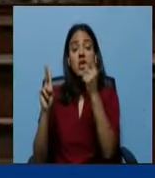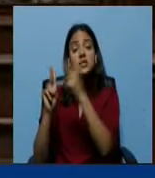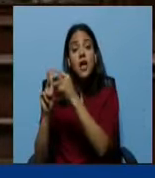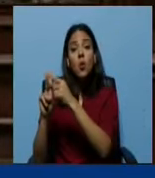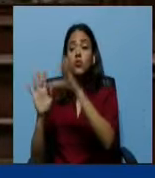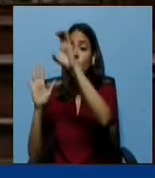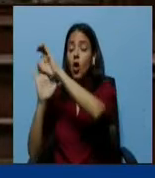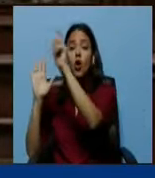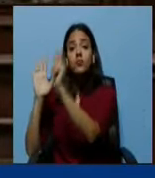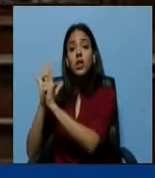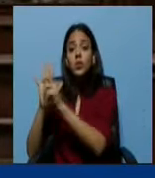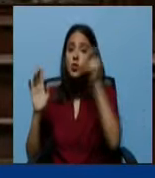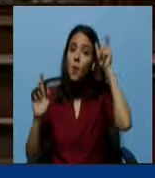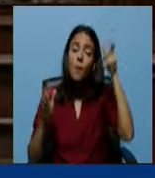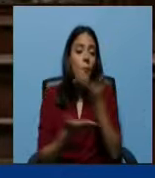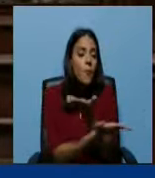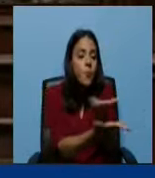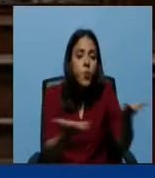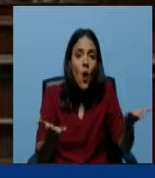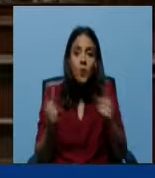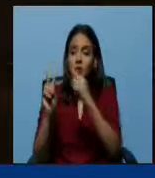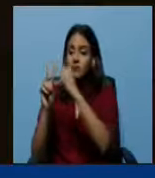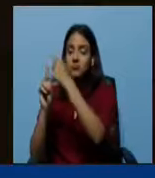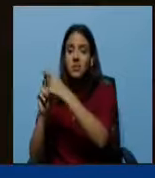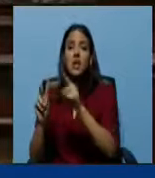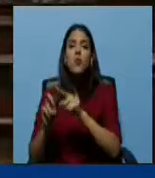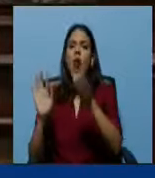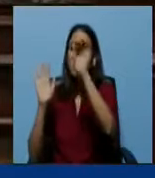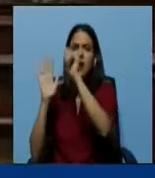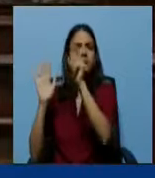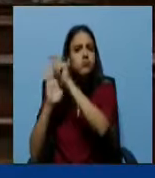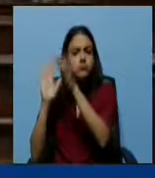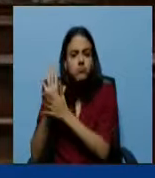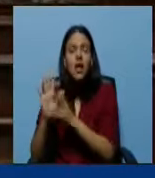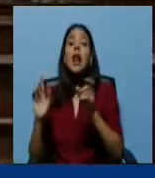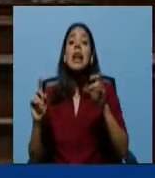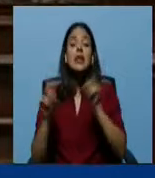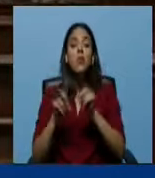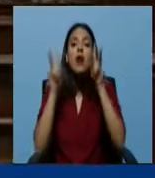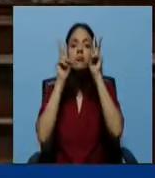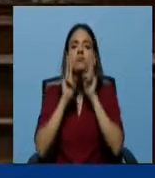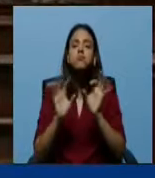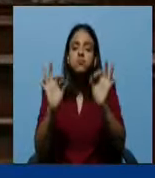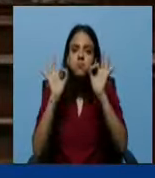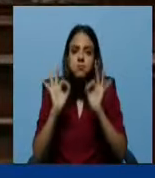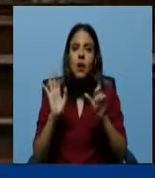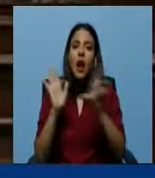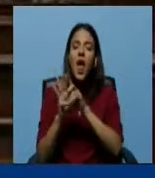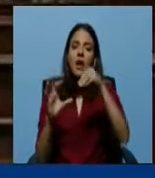y el libro del pueblo. Nuestra Carta Magna, la Constitución.